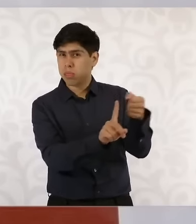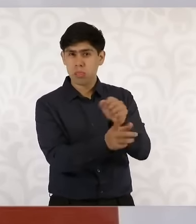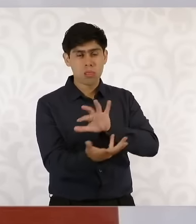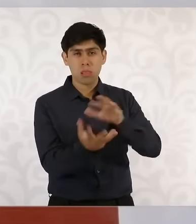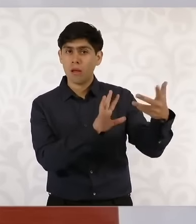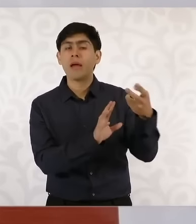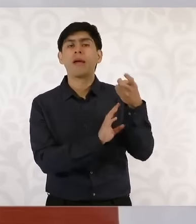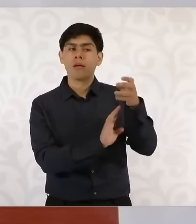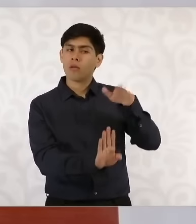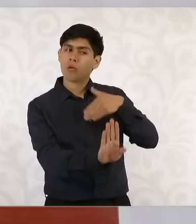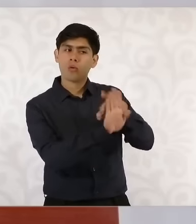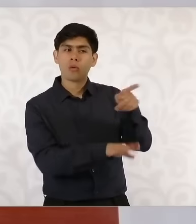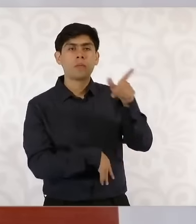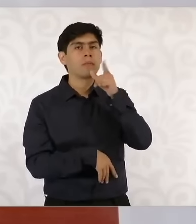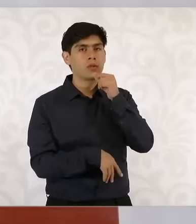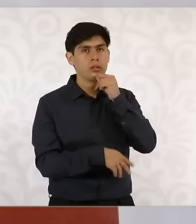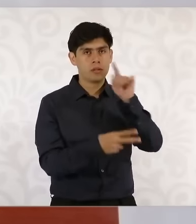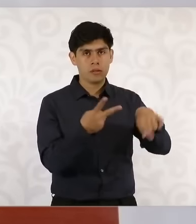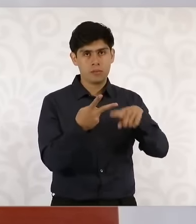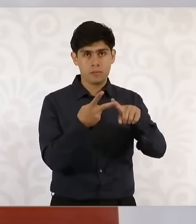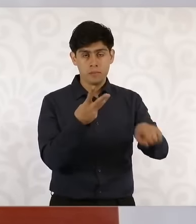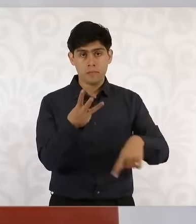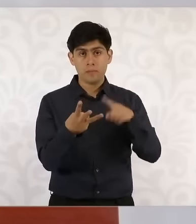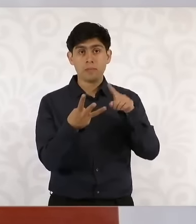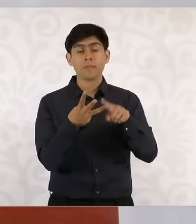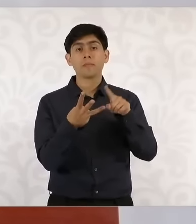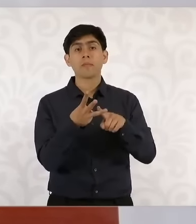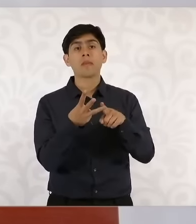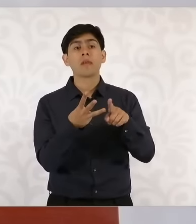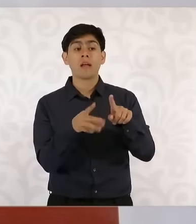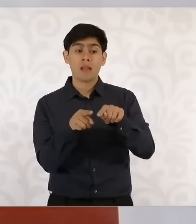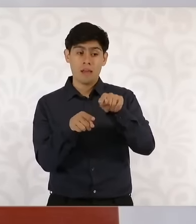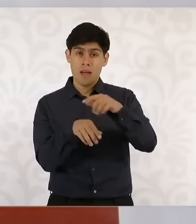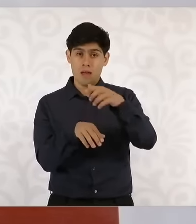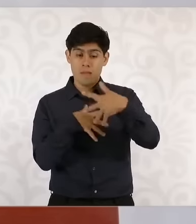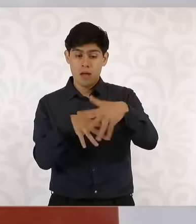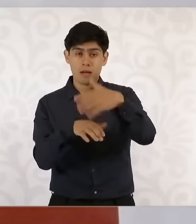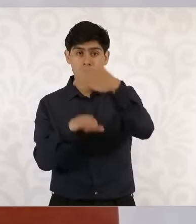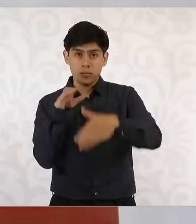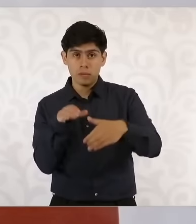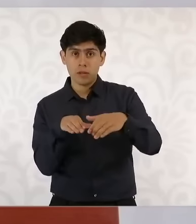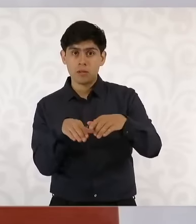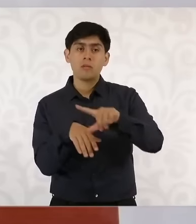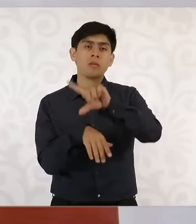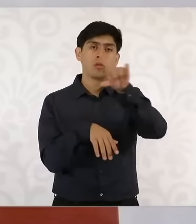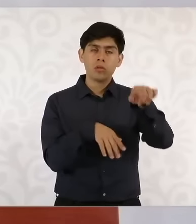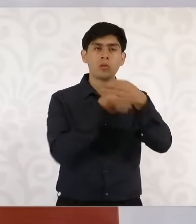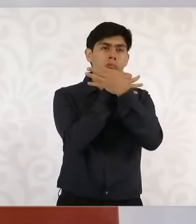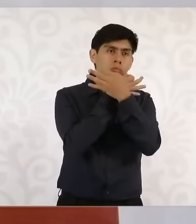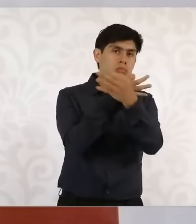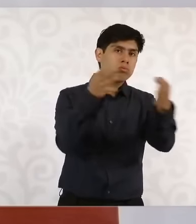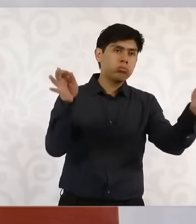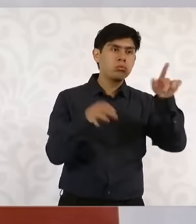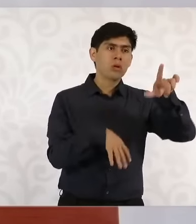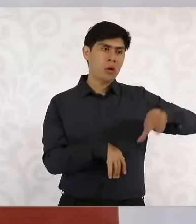ciudad. Tercero, una campaña después de que el gobierno de la transformación